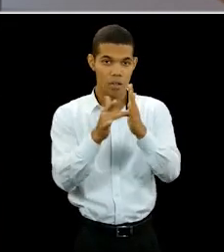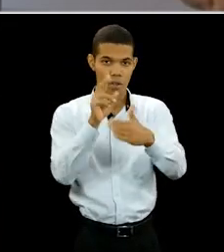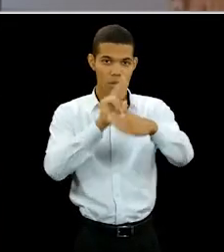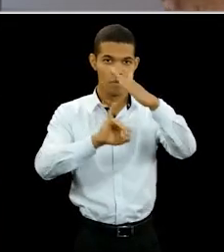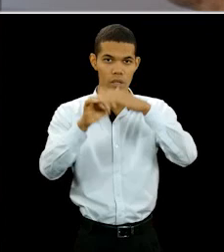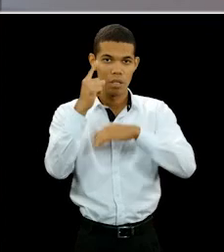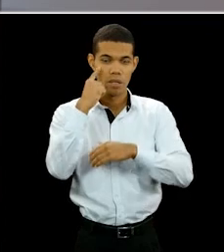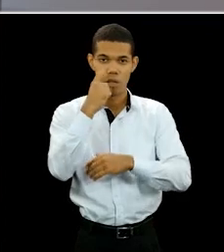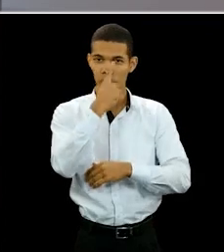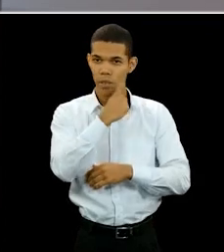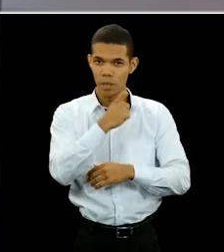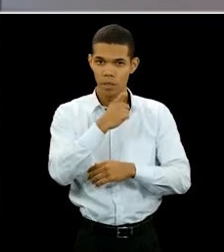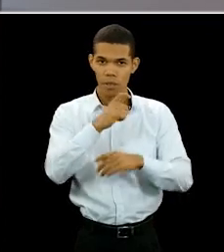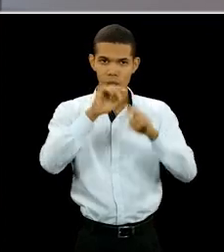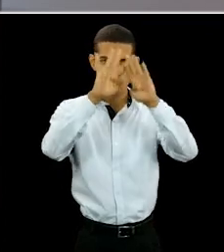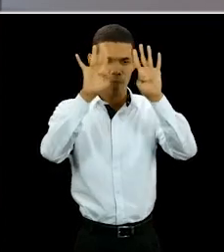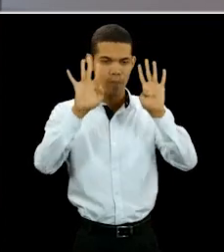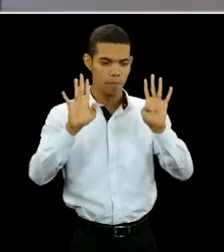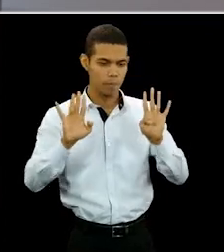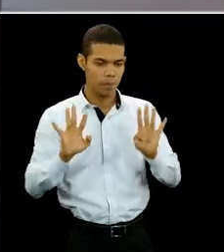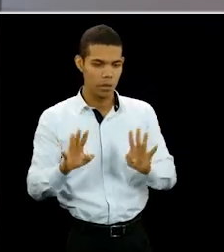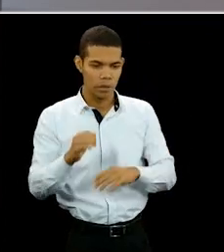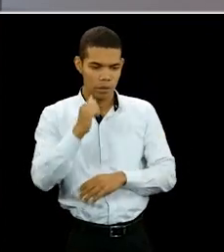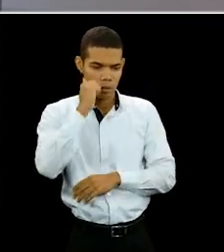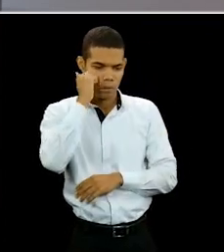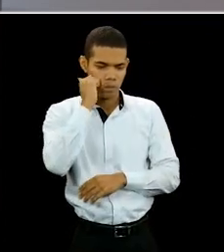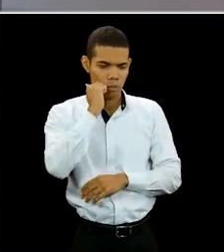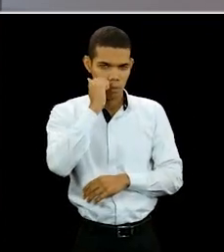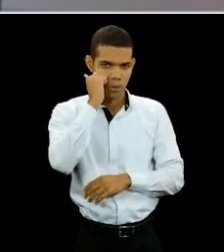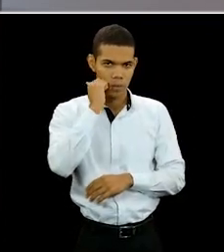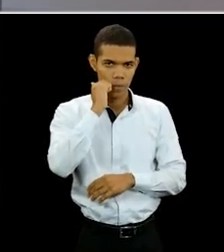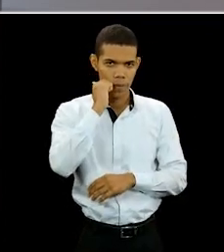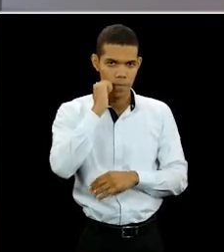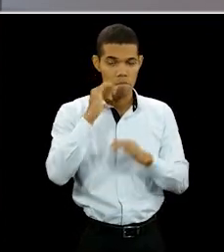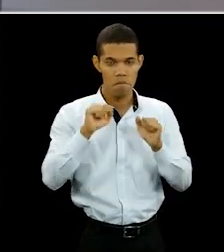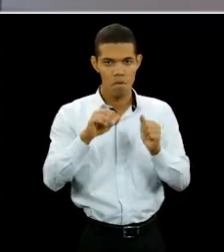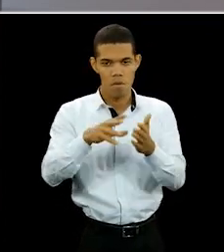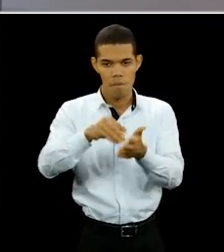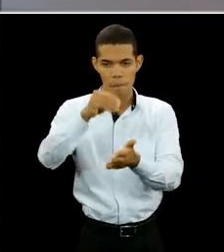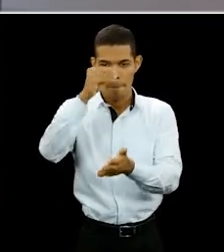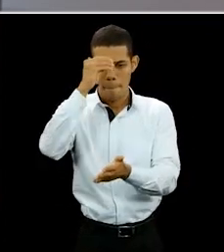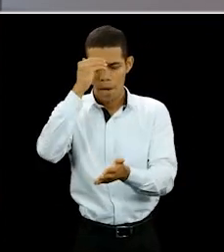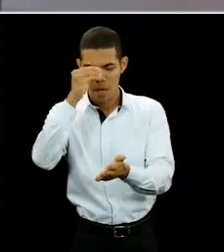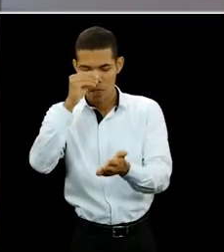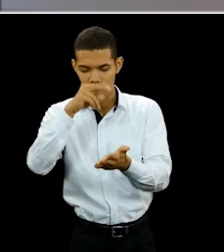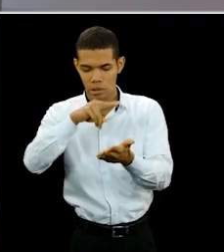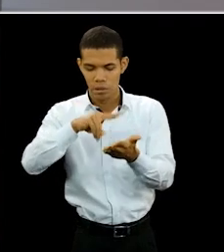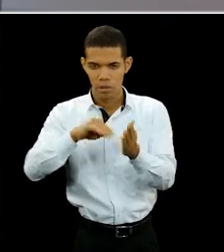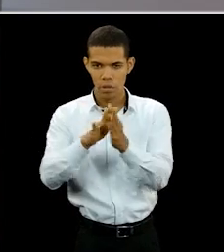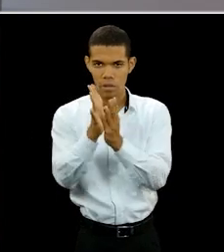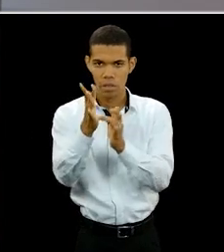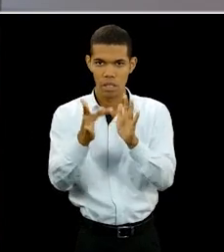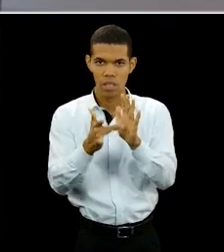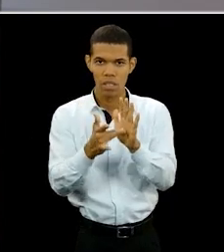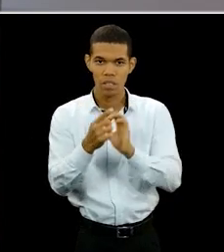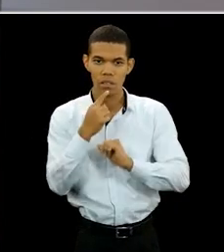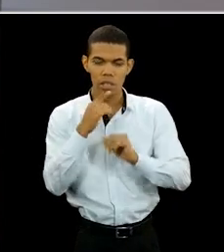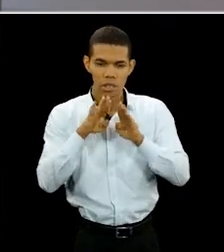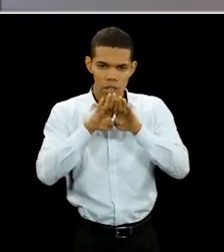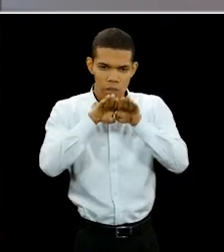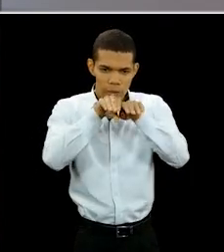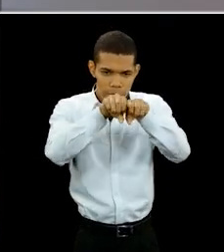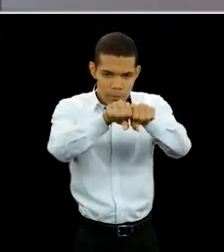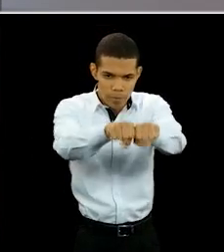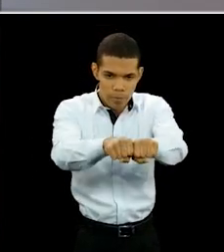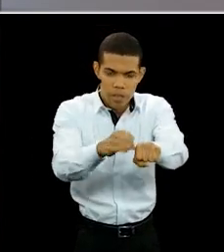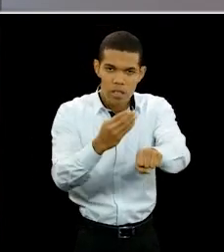escenarios más tristes que se pueden registrar en la Biblia y es la destrucción de una ciudad